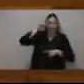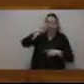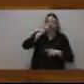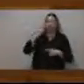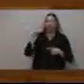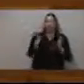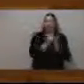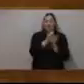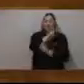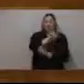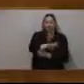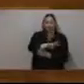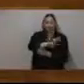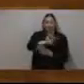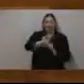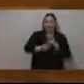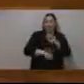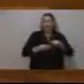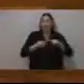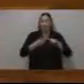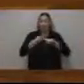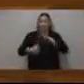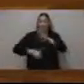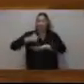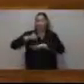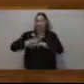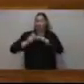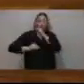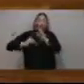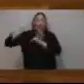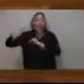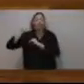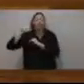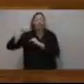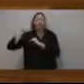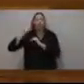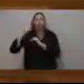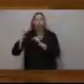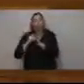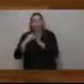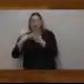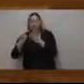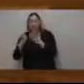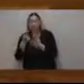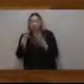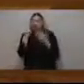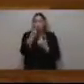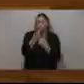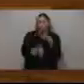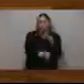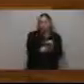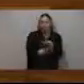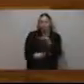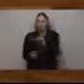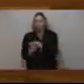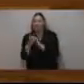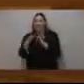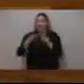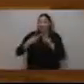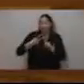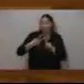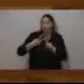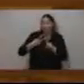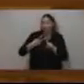la sentencia del Tribunal Supremo, la reciente sentencia del Tribunal Supremo del 2016. Ambas sentencias se reiteran. Es más, la segunda sentencia del Tribunal